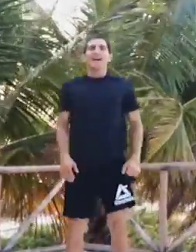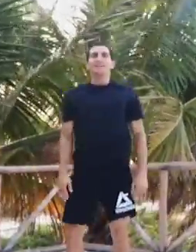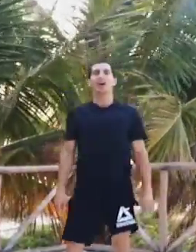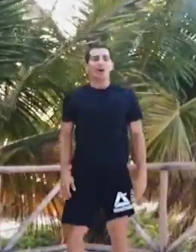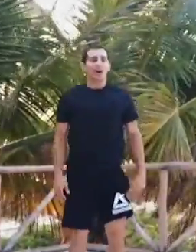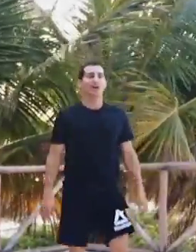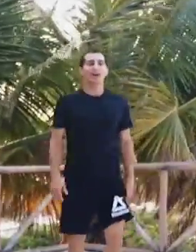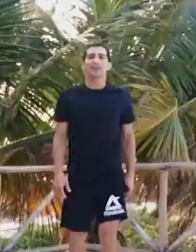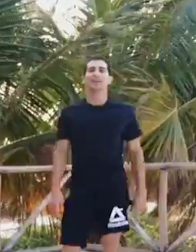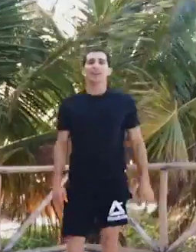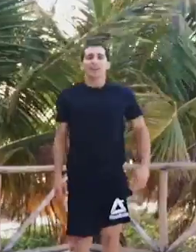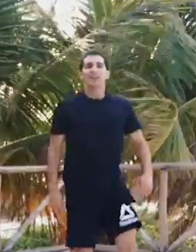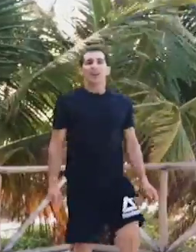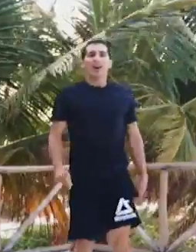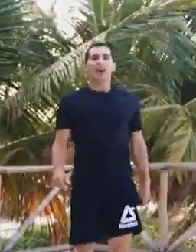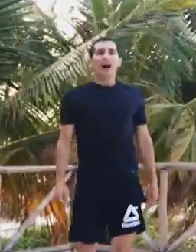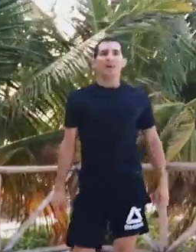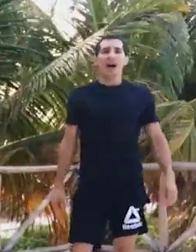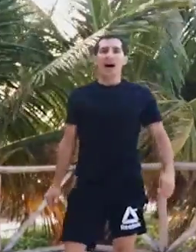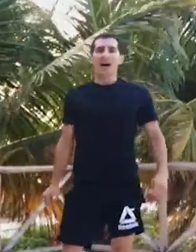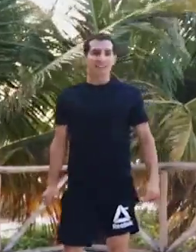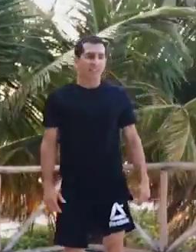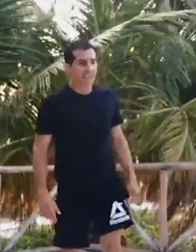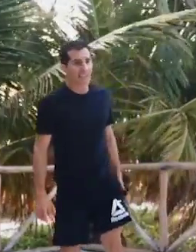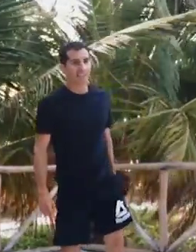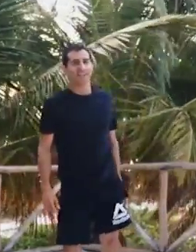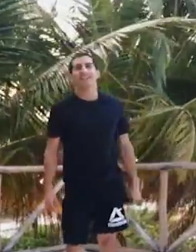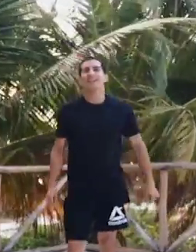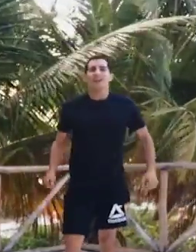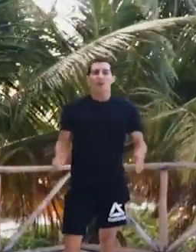Descanso Descanso Como vamos